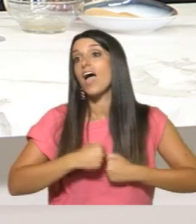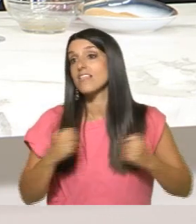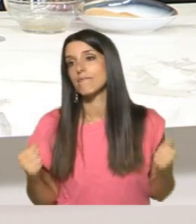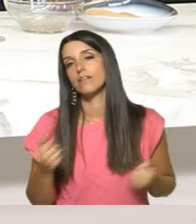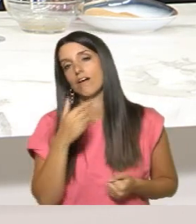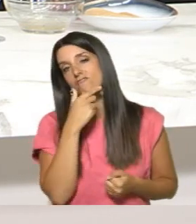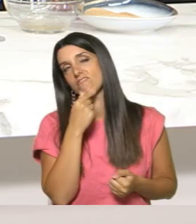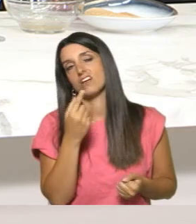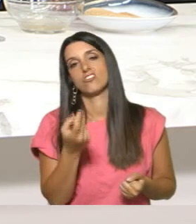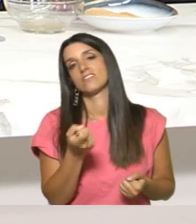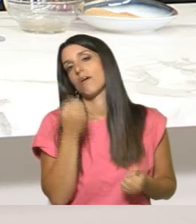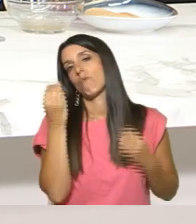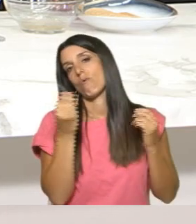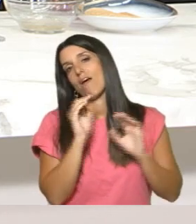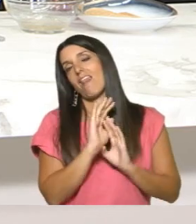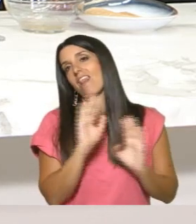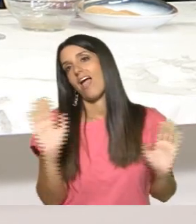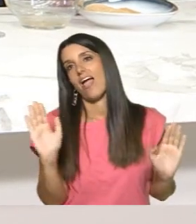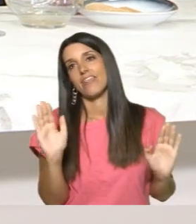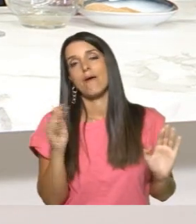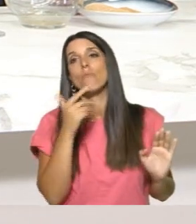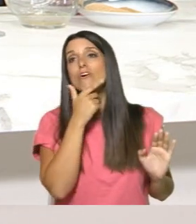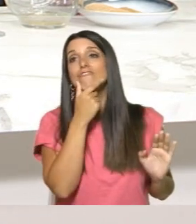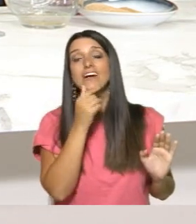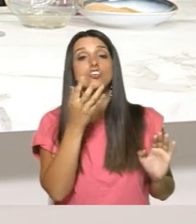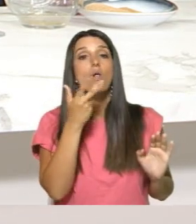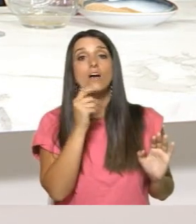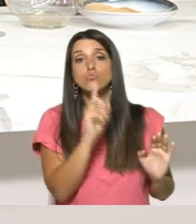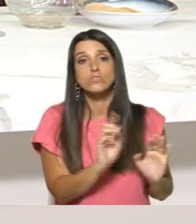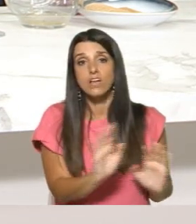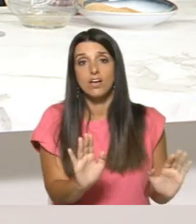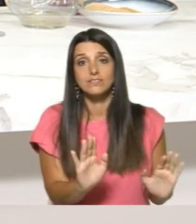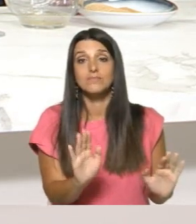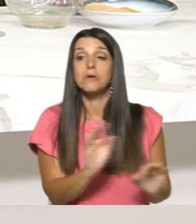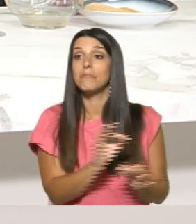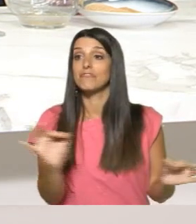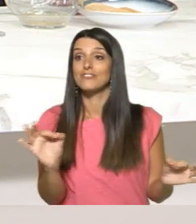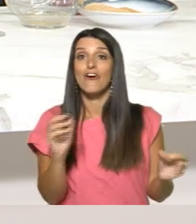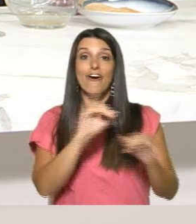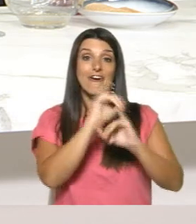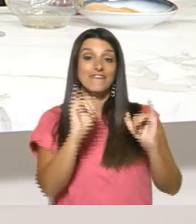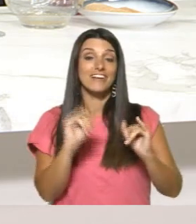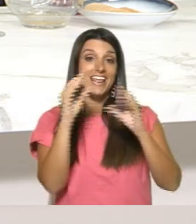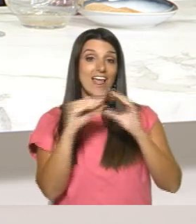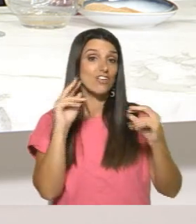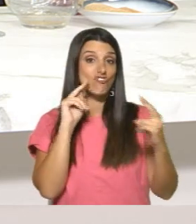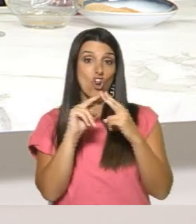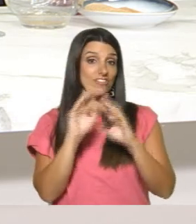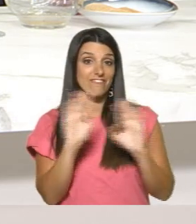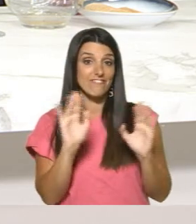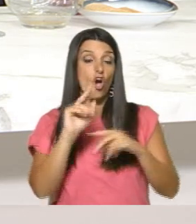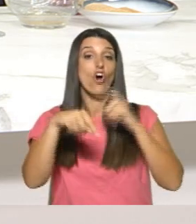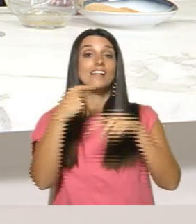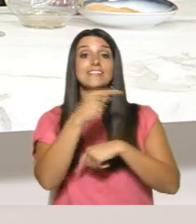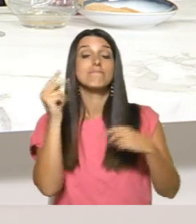fácil. Ni siquiera te tenés que preocupar casi por el punto de la crema. Solo el almíbar y ya está. Excelente. Bueno, Pau, vamos. Feliz Navidad. Sí, por supuesto, te veo hasta... No nos vemos hasta la